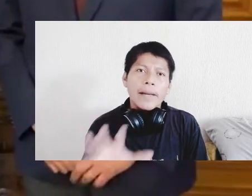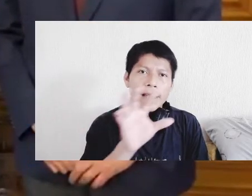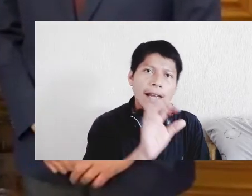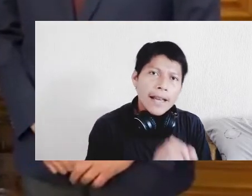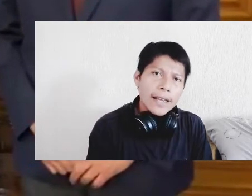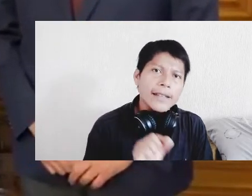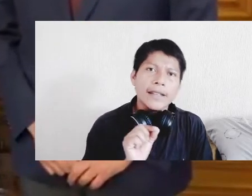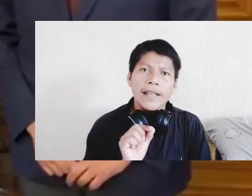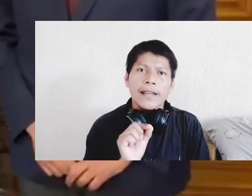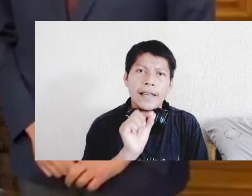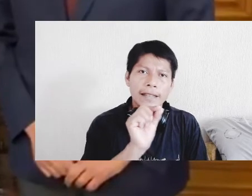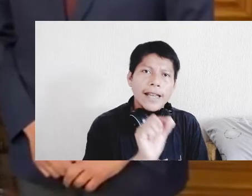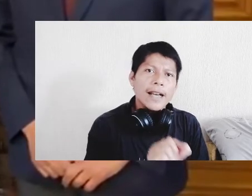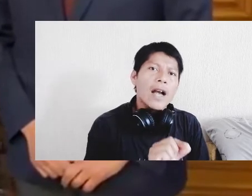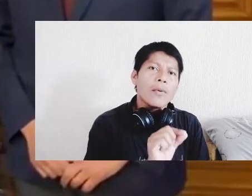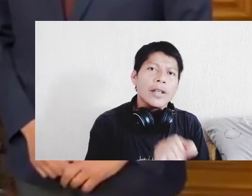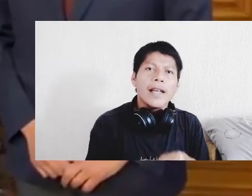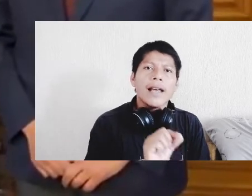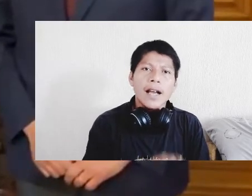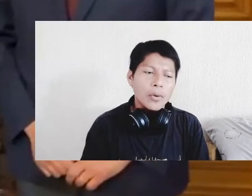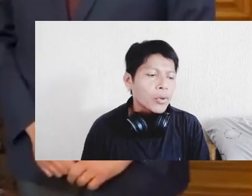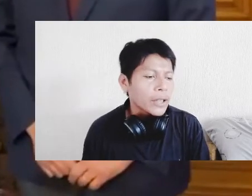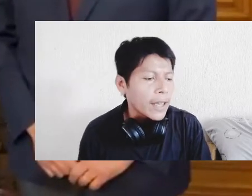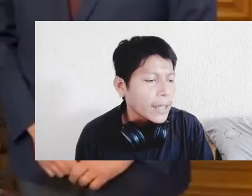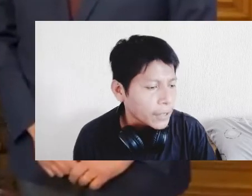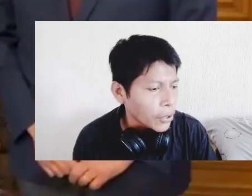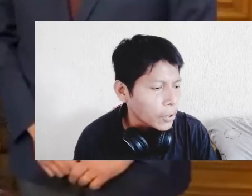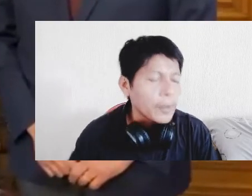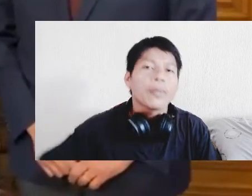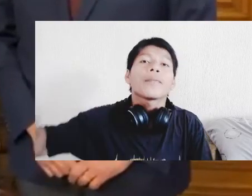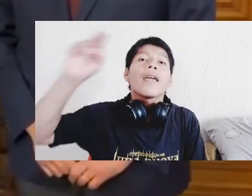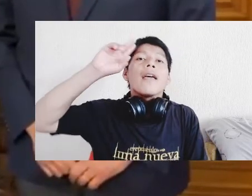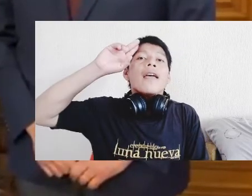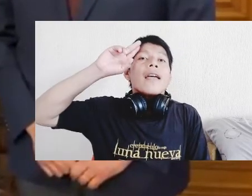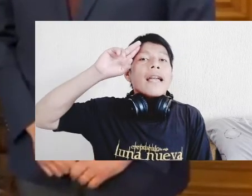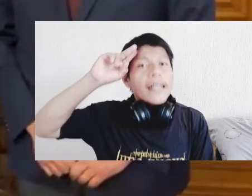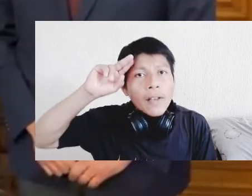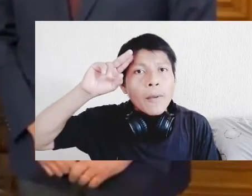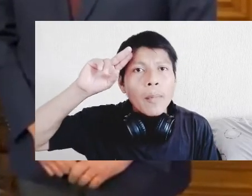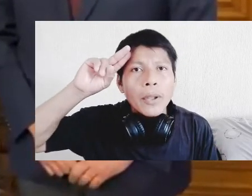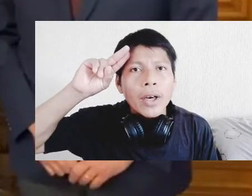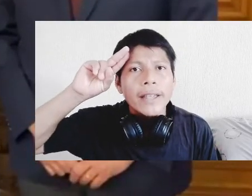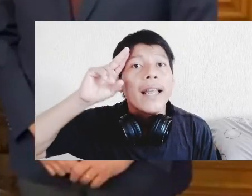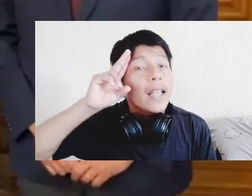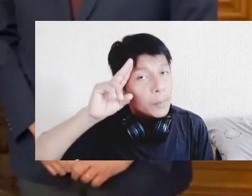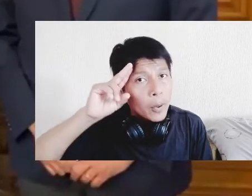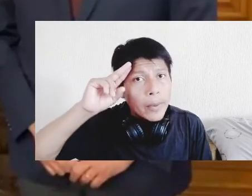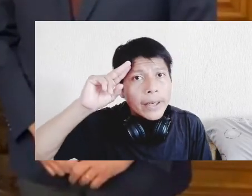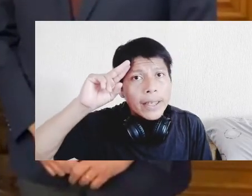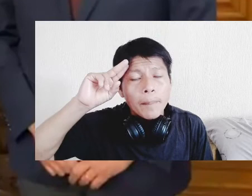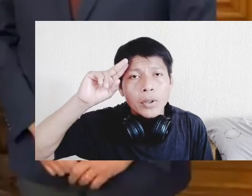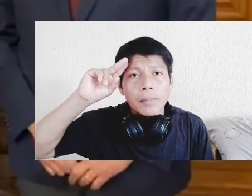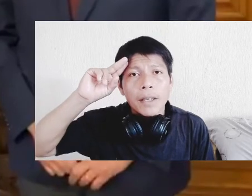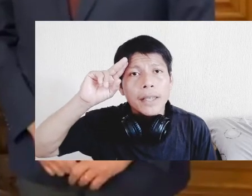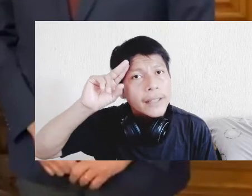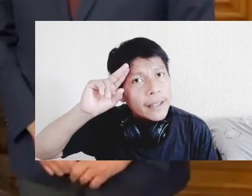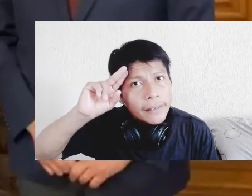tocar el día de mañana es este que les acabo de dar a conocer. Así es, señores. Bueno, esta fue mi opinión general. Espero me